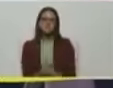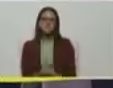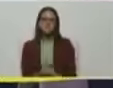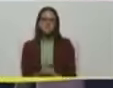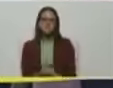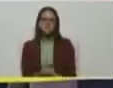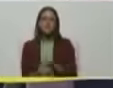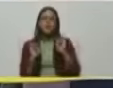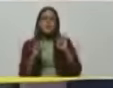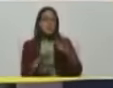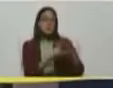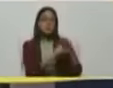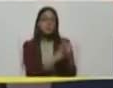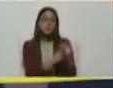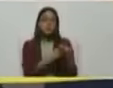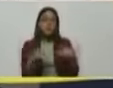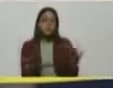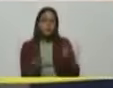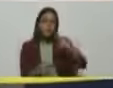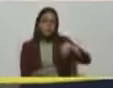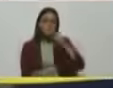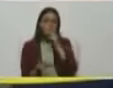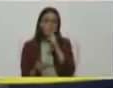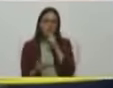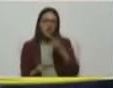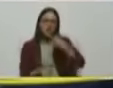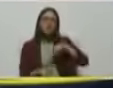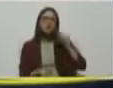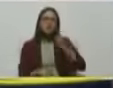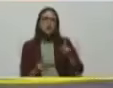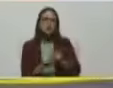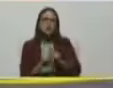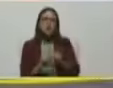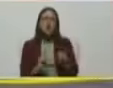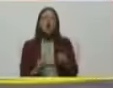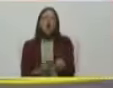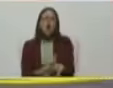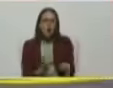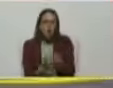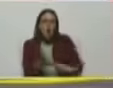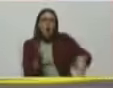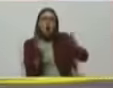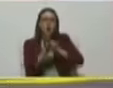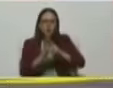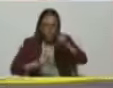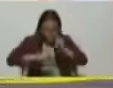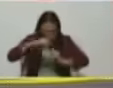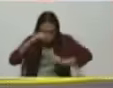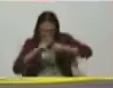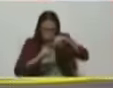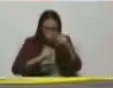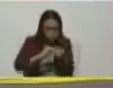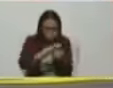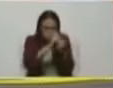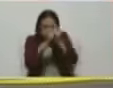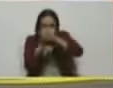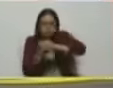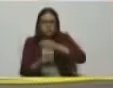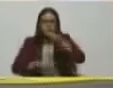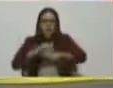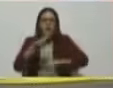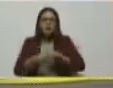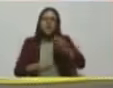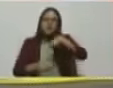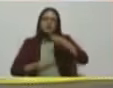esas circunstancias tuvimos que rehacernos, reinventarnos, y nos